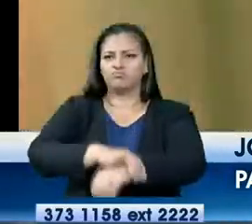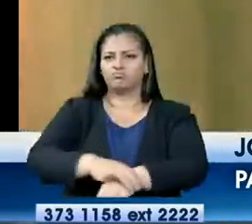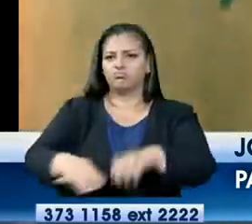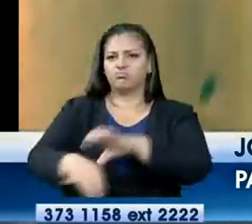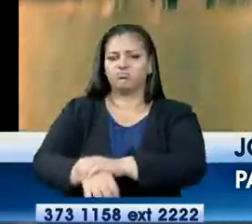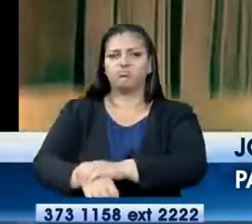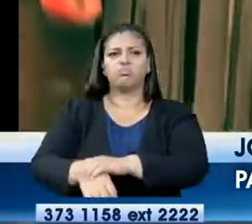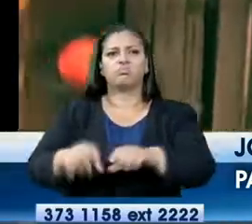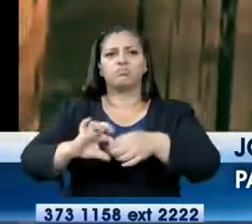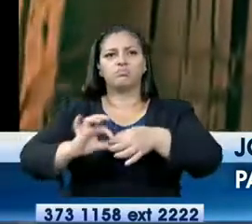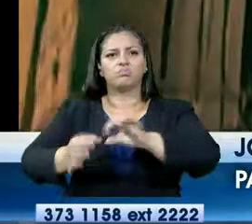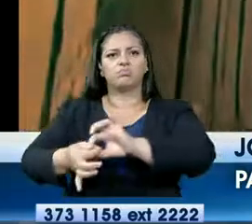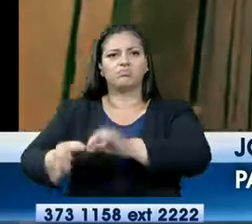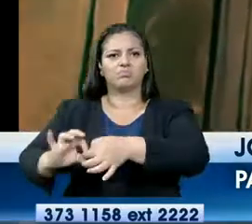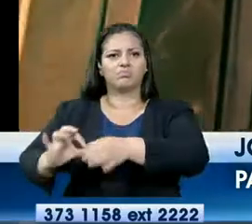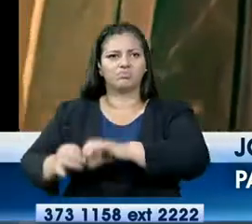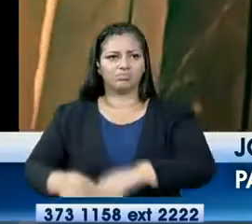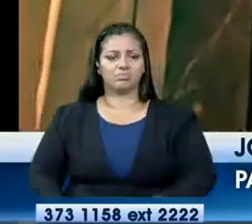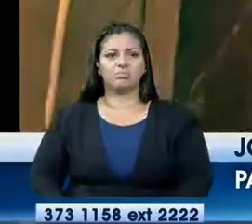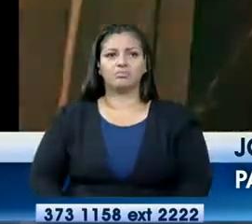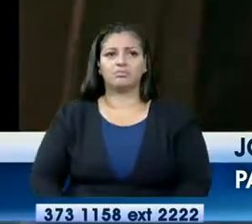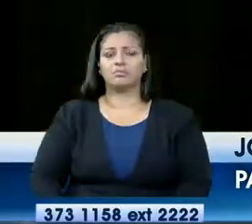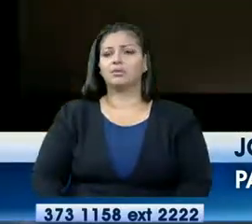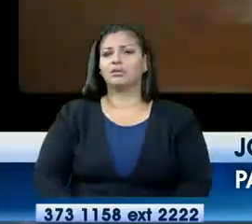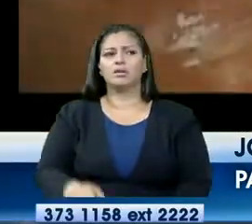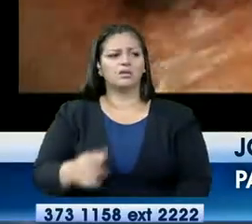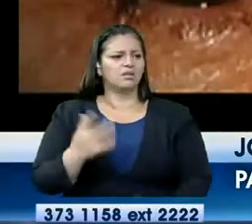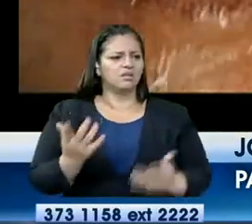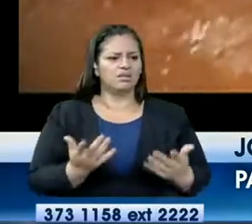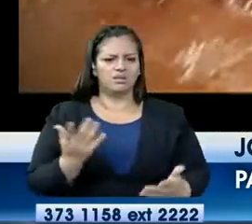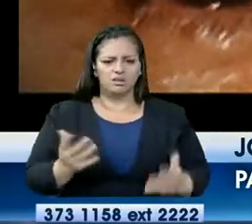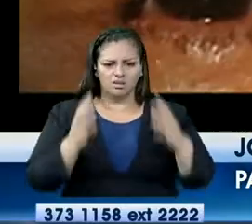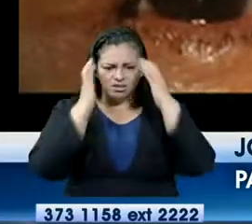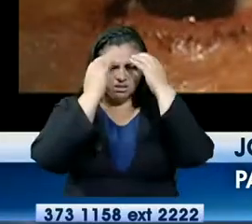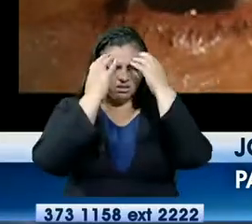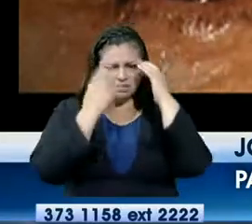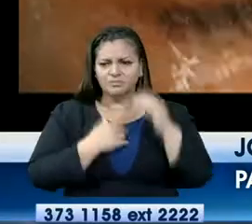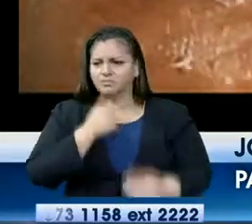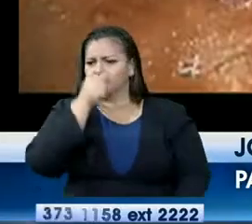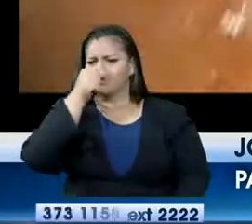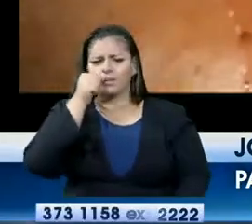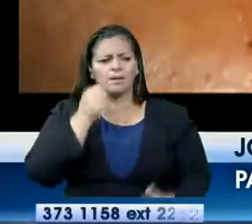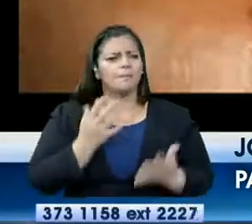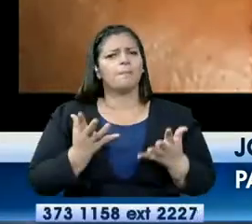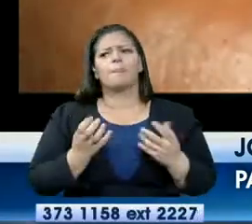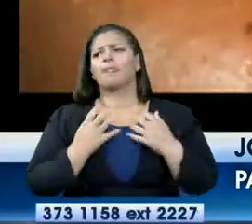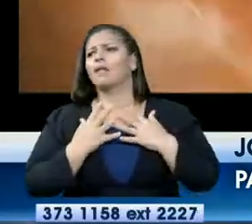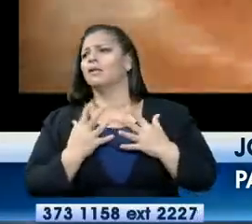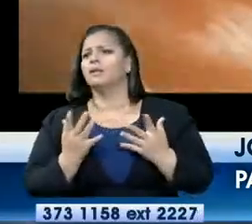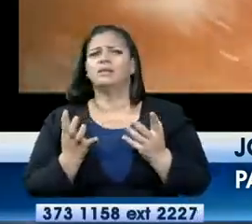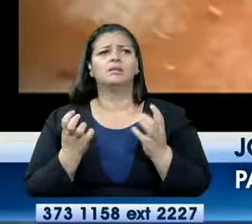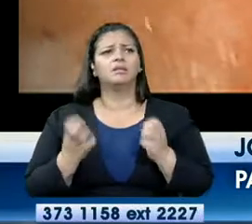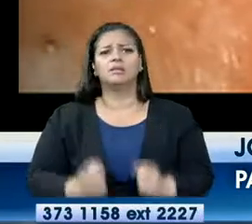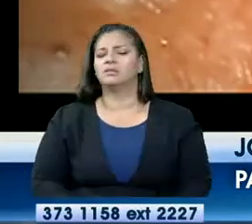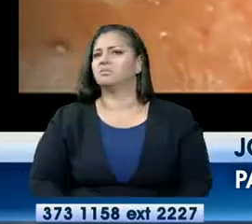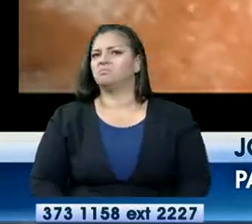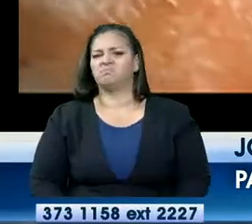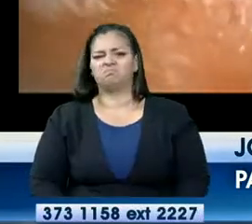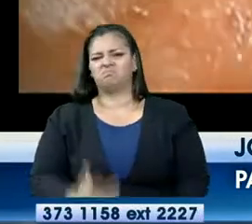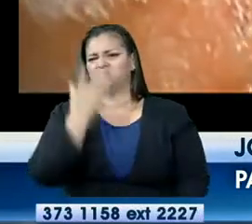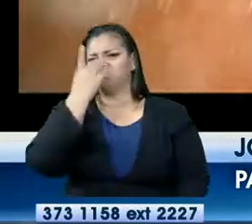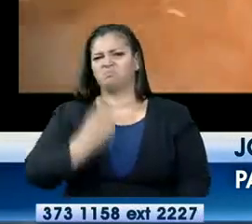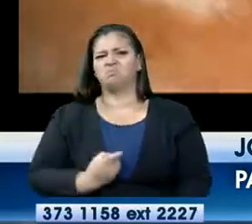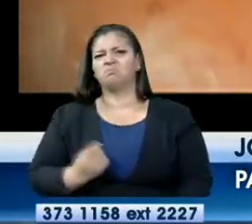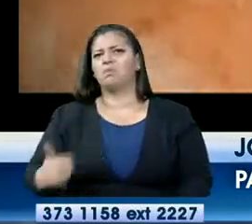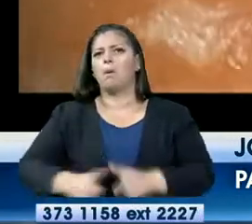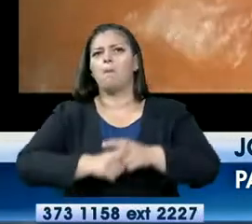se me ha ido de la casa. Ese es mi sufrimiento de verlo cómo está carcomiéndose por dentro. Y yo quiero que me ayuden para